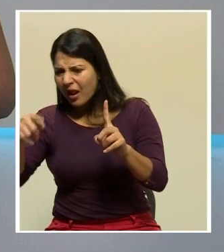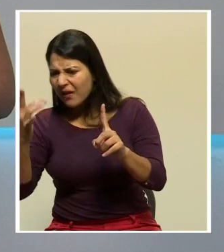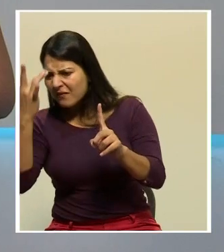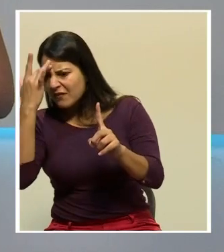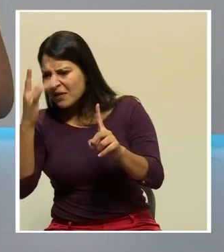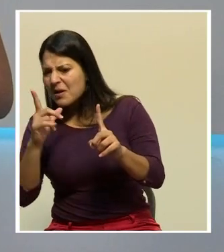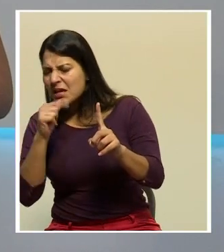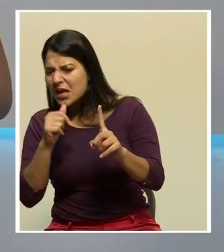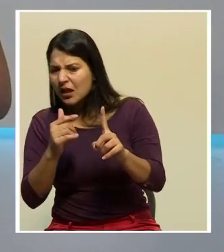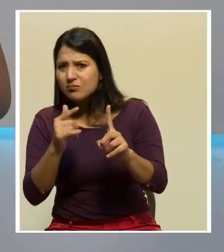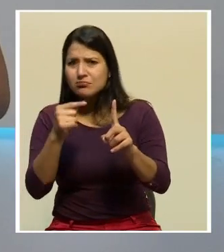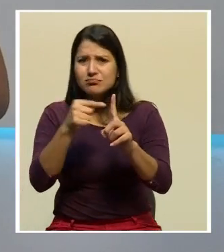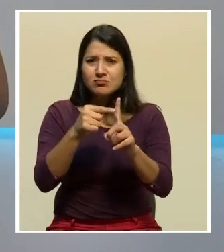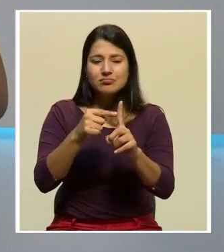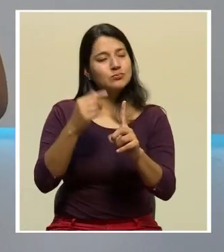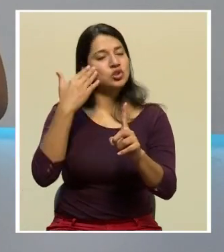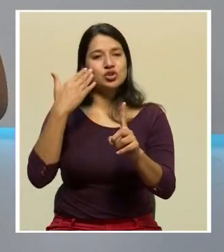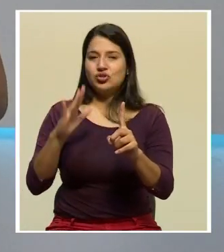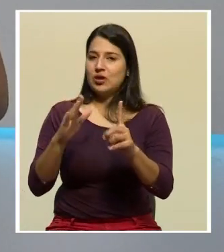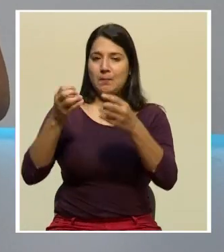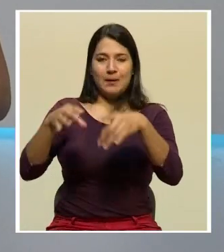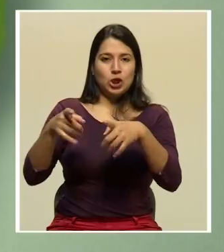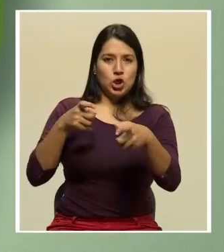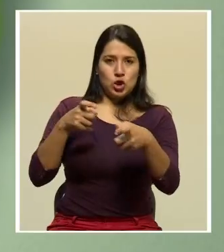personas contagiadas en la última semana.